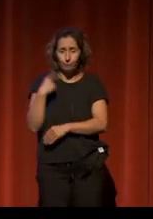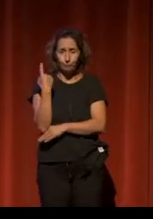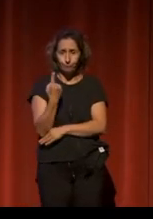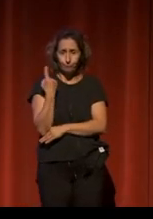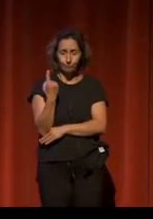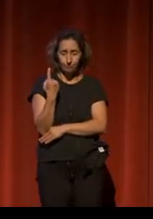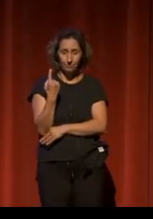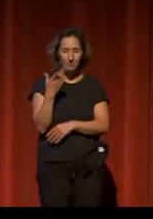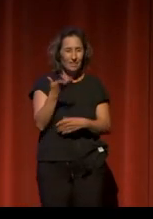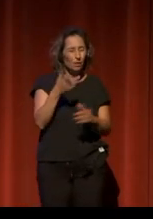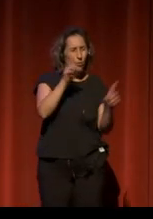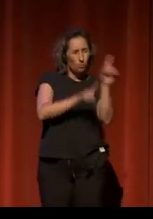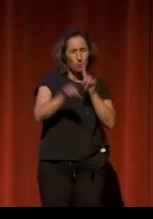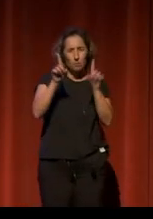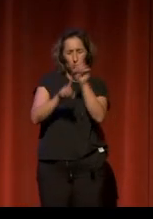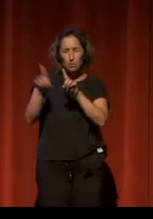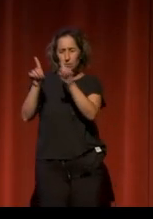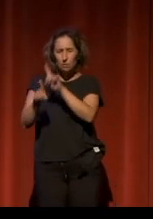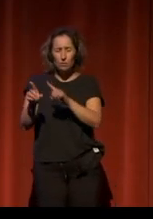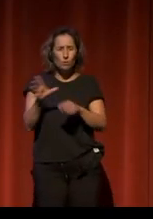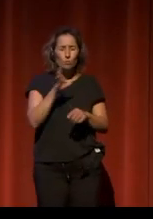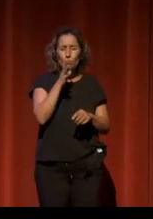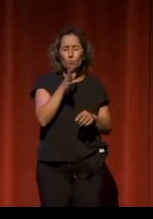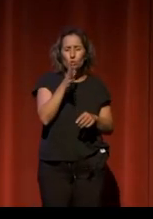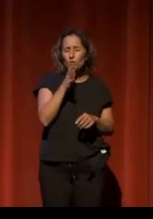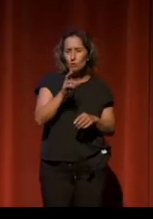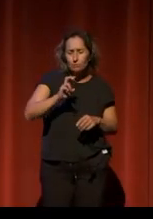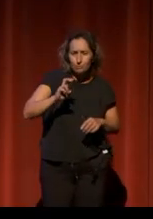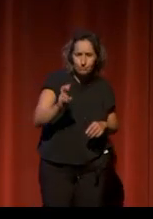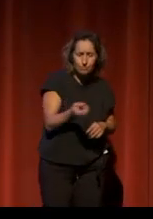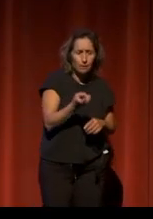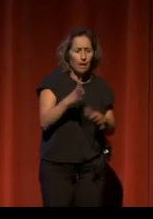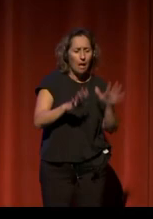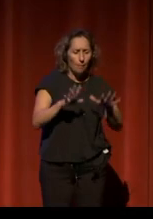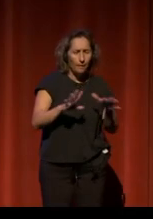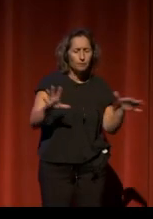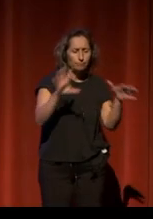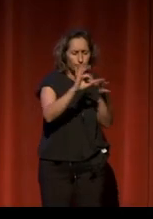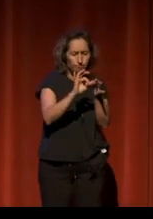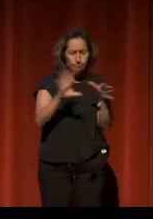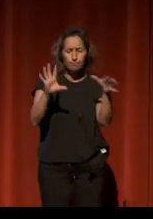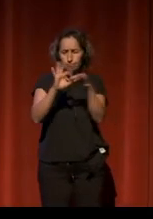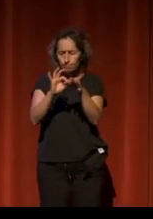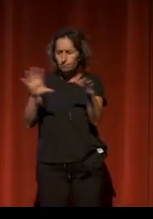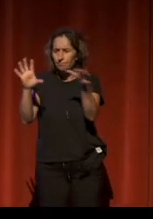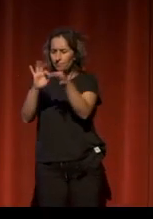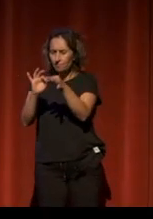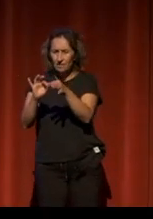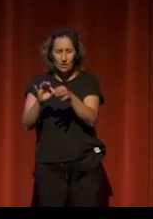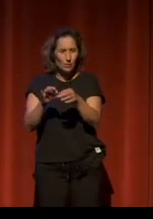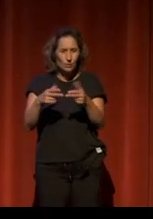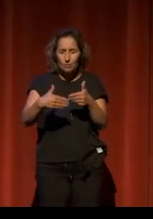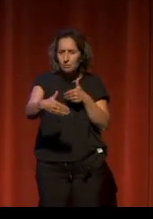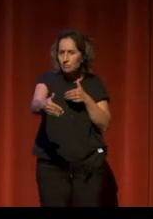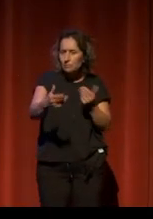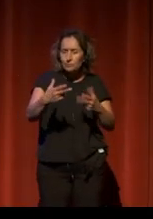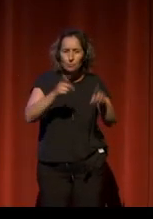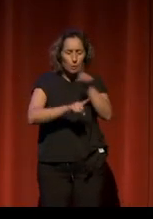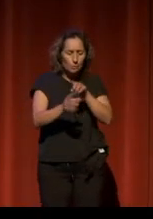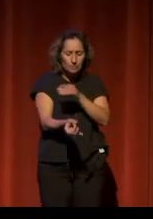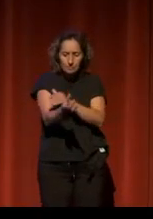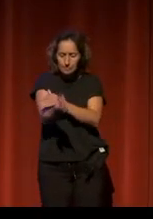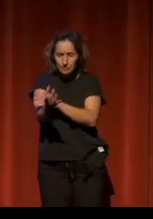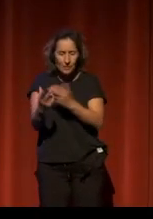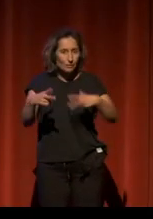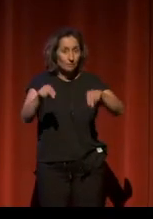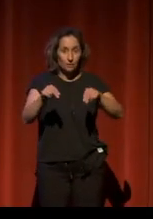difíciles de definir son multicausales están relacionados entre sí están muy conectados nunca se terminan de acabar desbordan los límites de